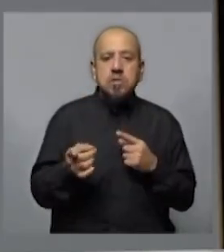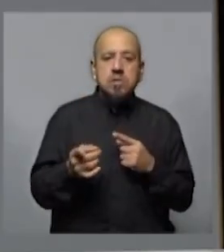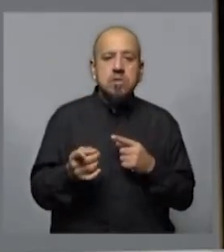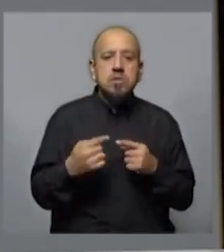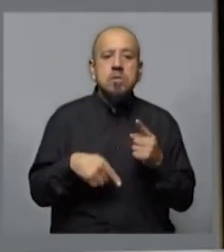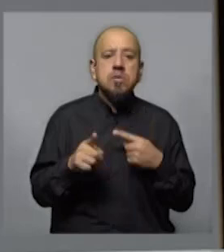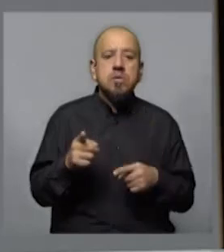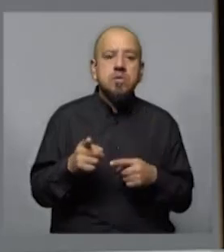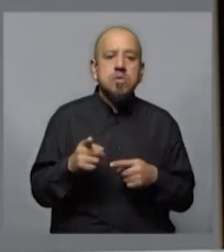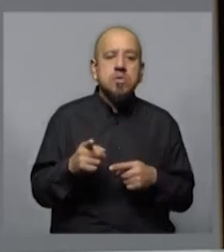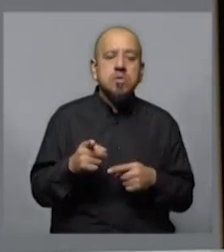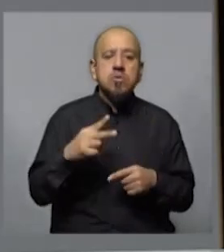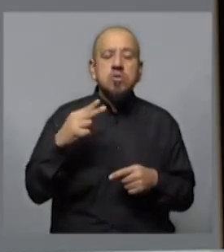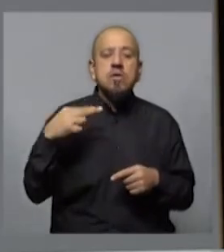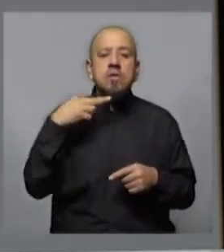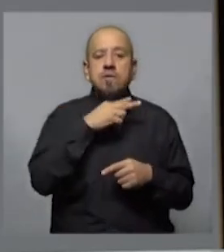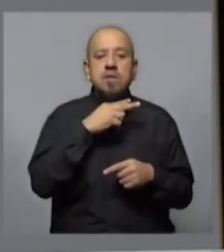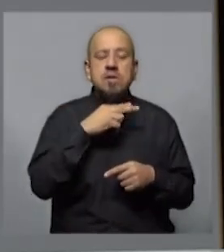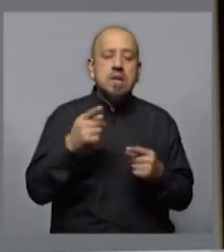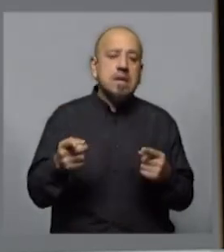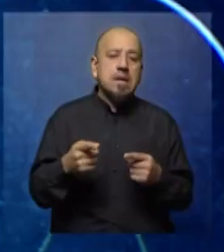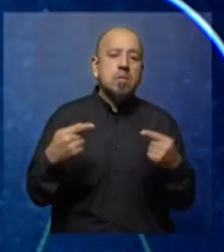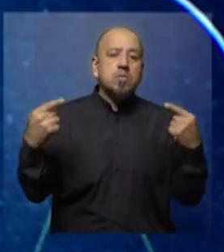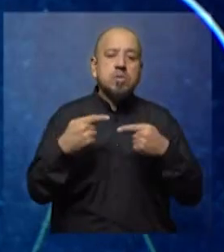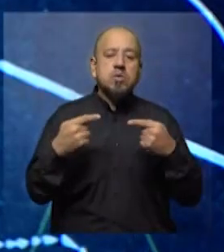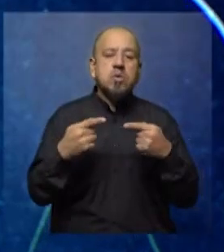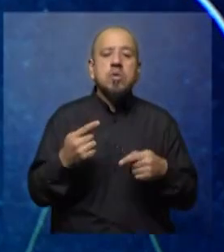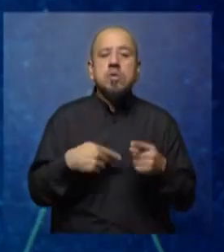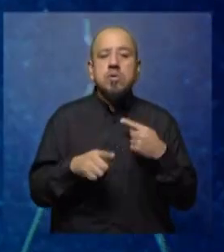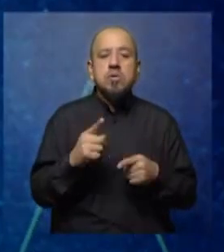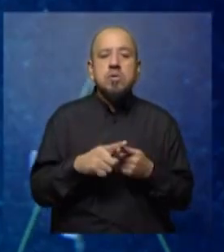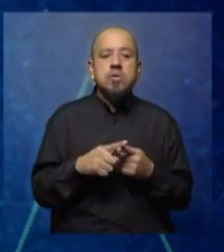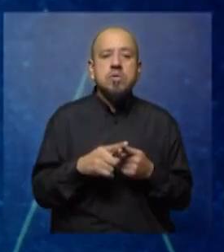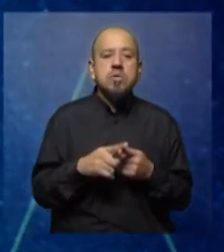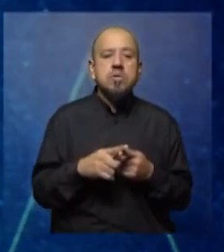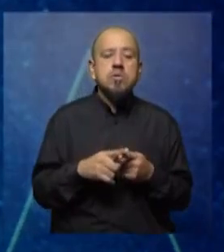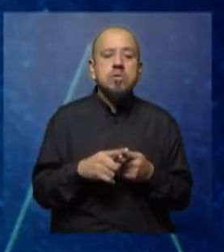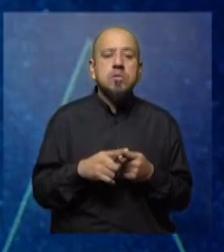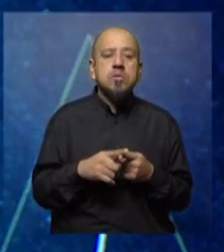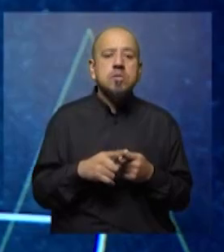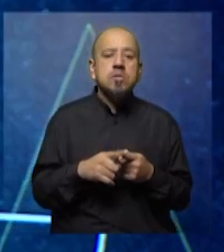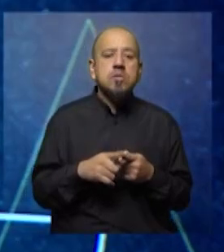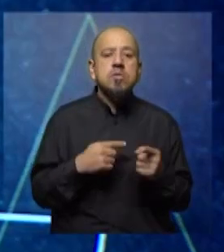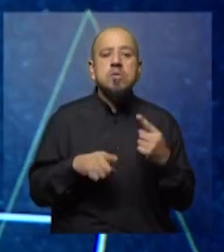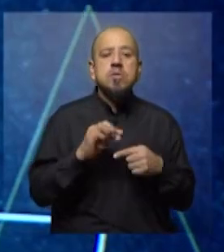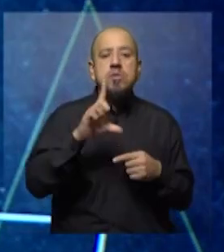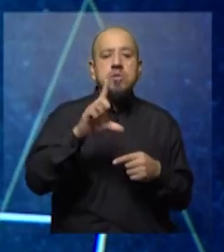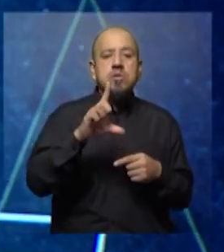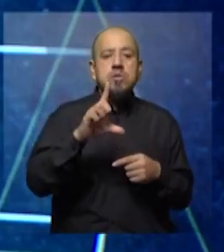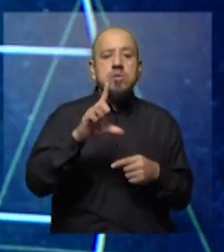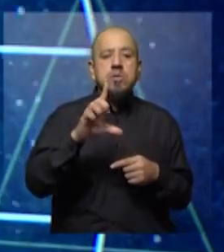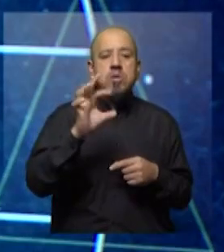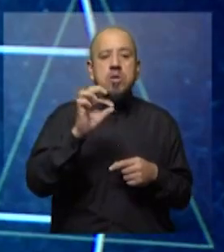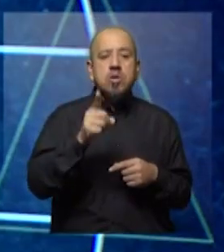es una falsa oposición inseguridad humano dura por ejemplo como esa unas cuantas en lógica viva va